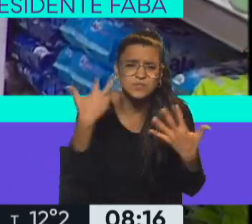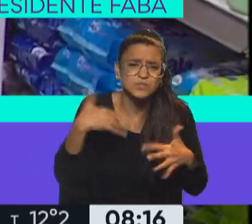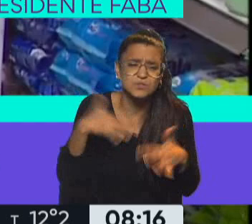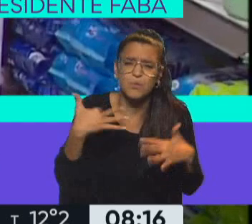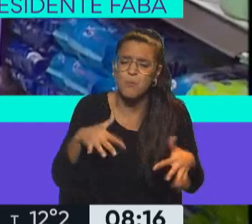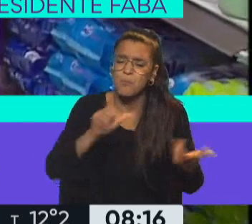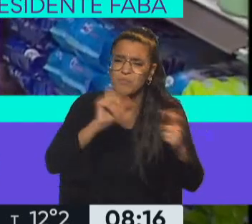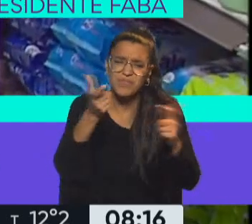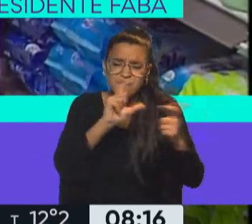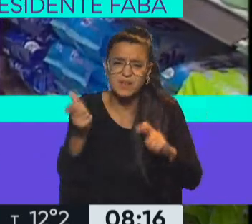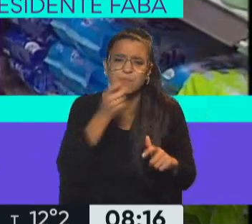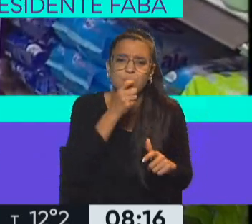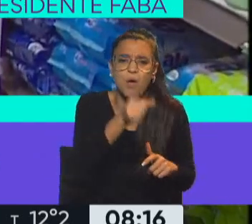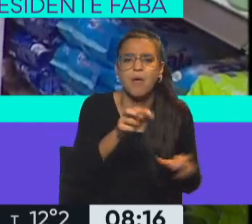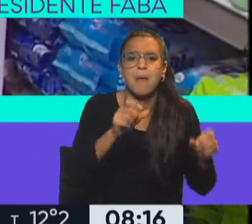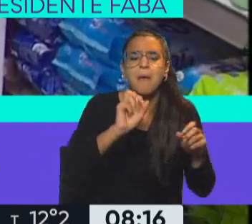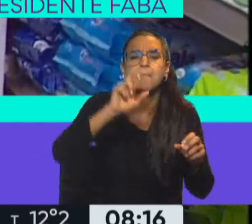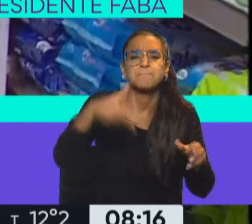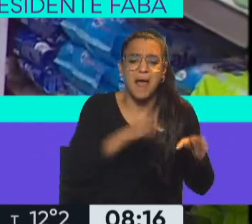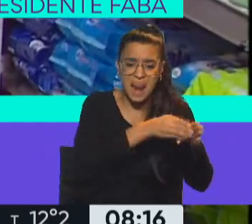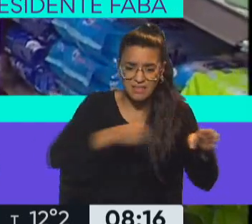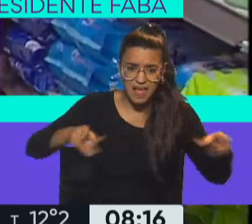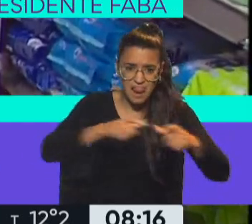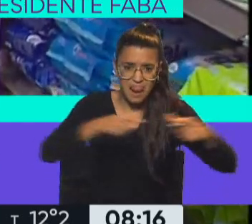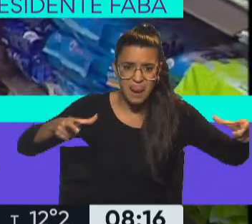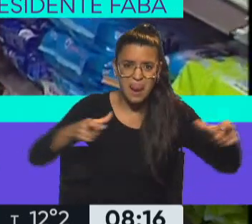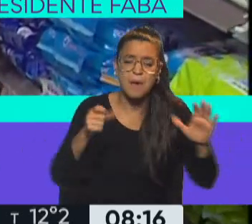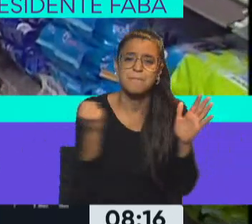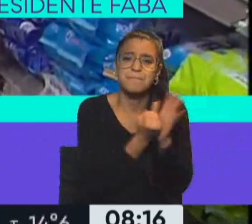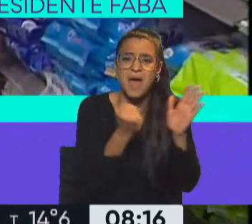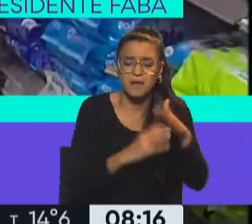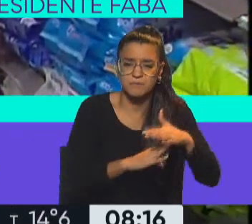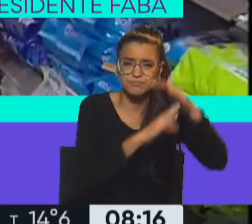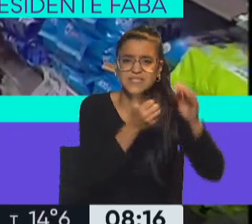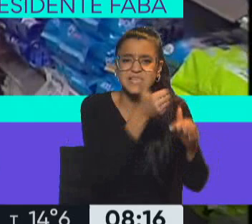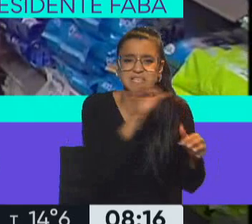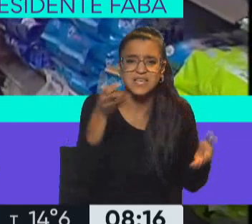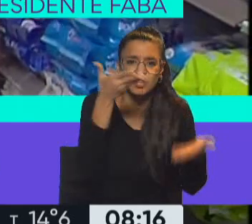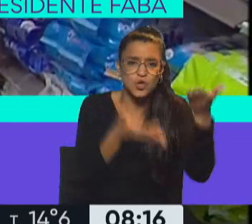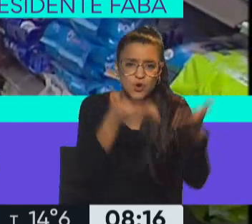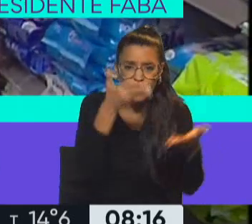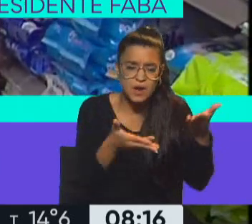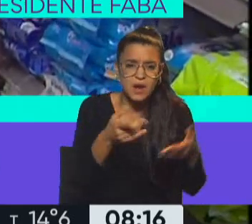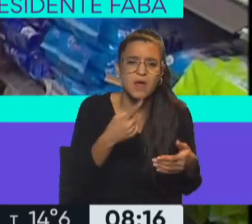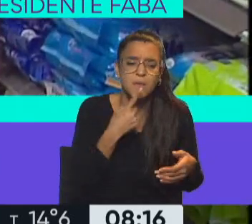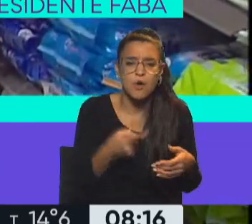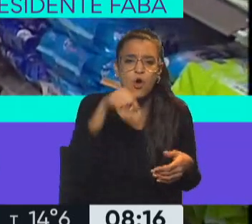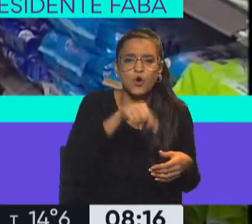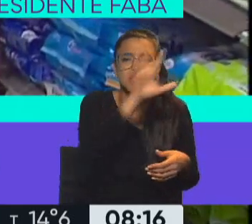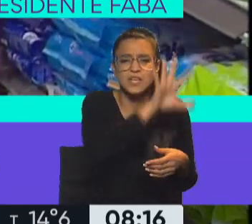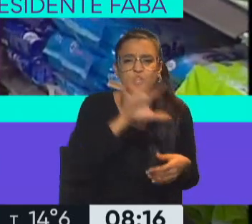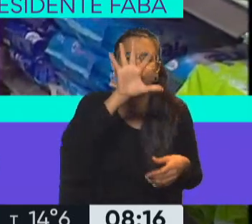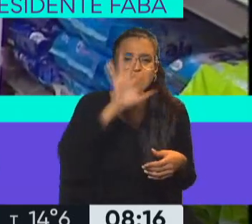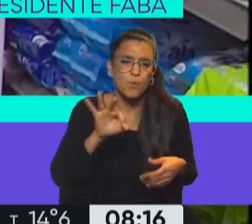fuera antes ejemplo un par de actual de primera marca que pesaba 600 gramos que hoy pesa 550 porque pícaramente